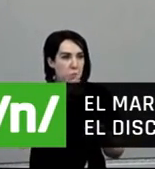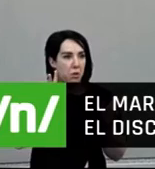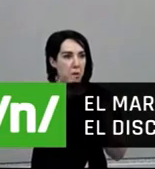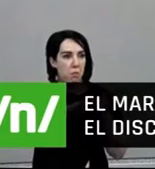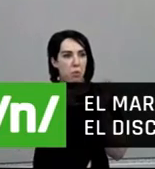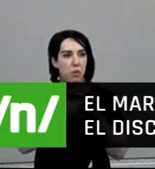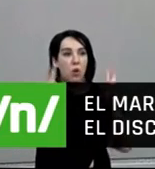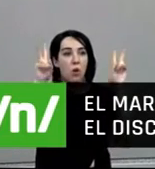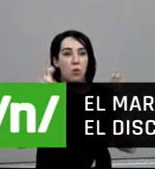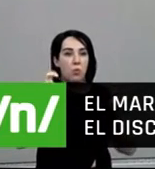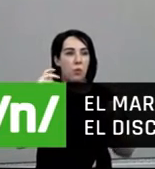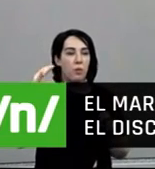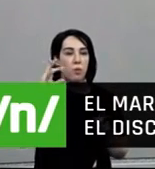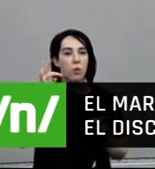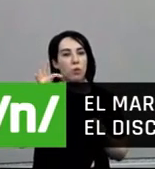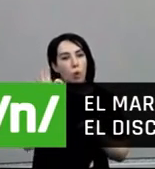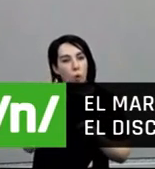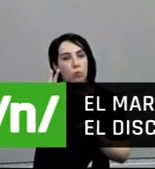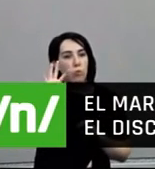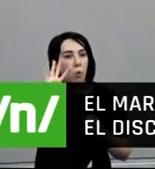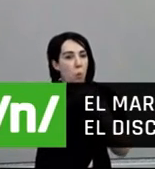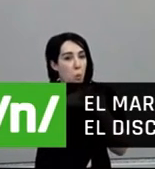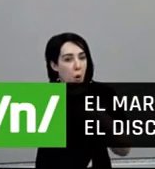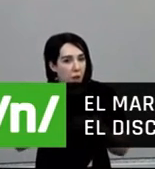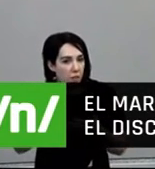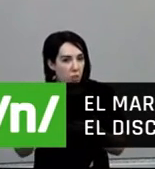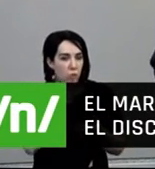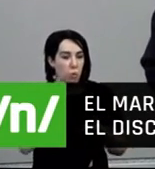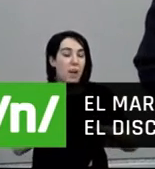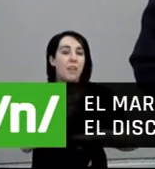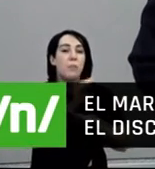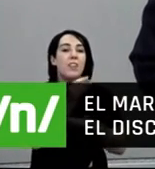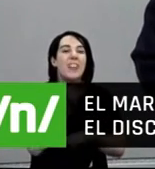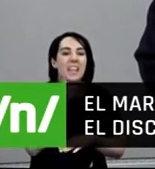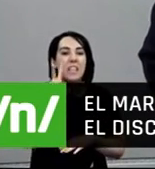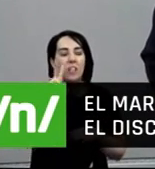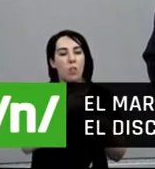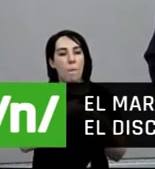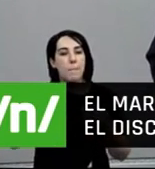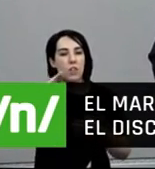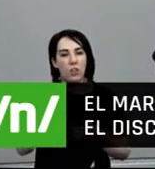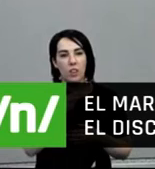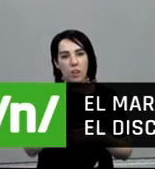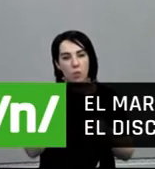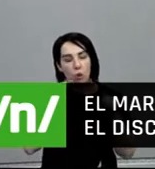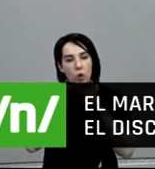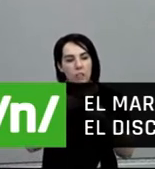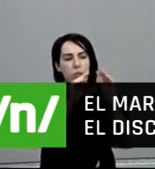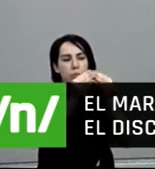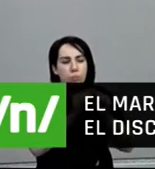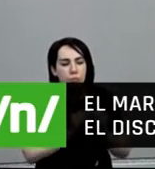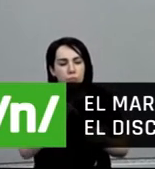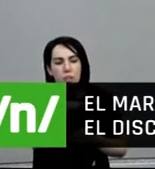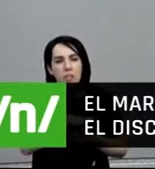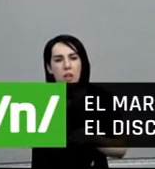va a permitir recuperar este espacio natural con una inversión de casi 2 millones de euros para acondicionar esta área